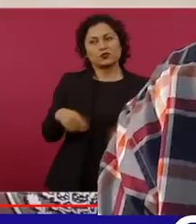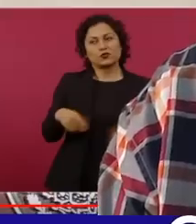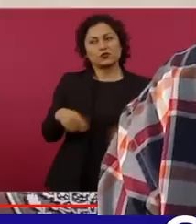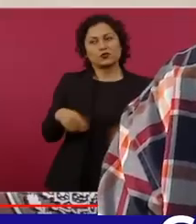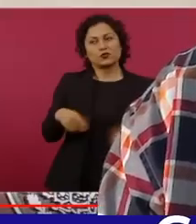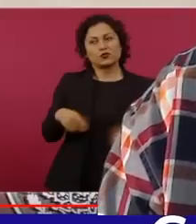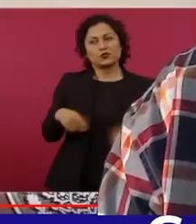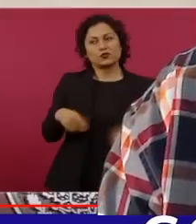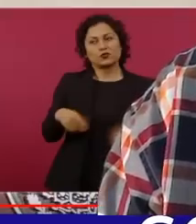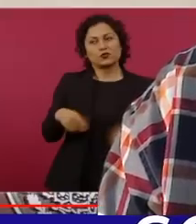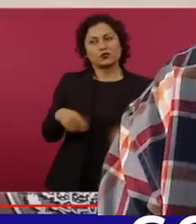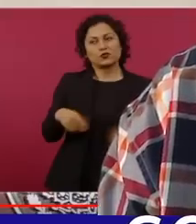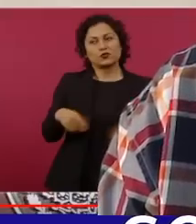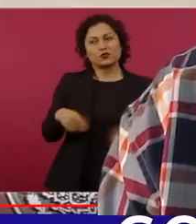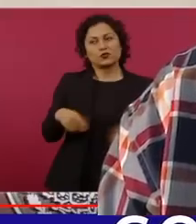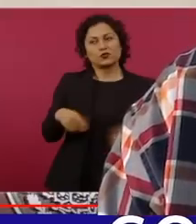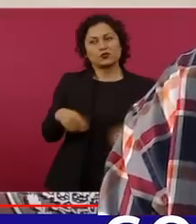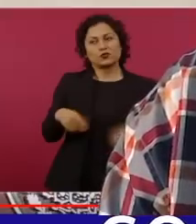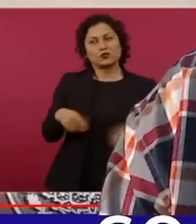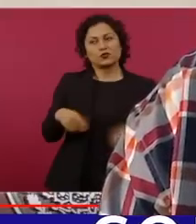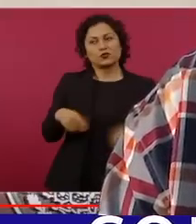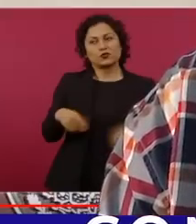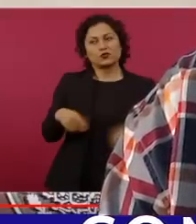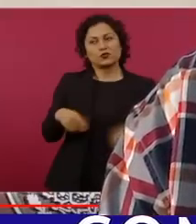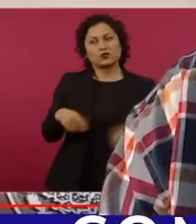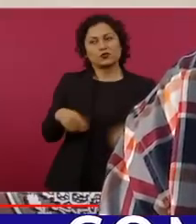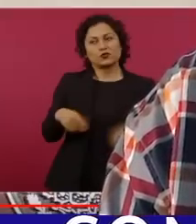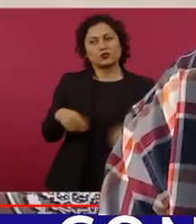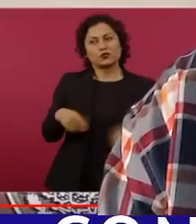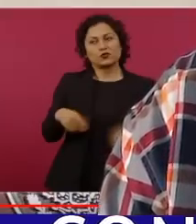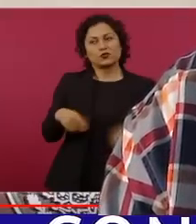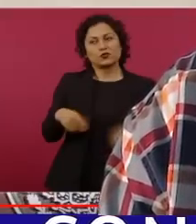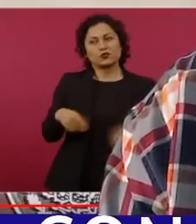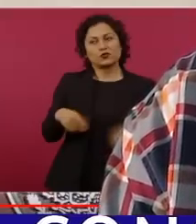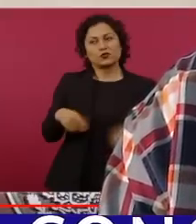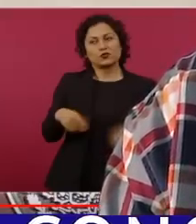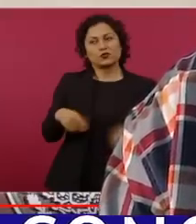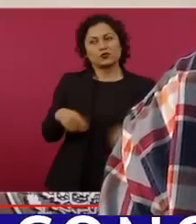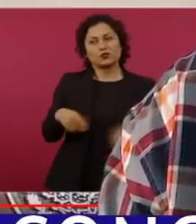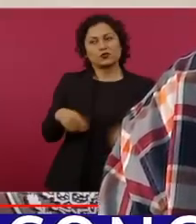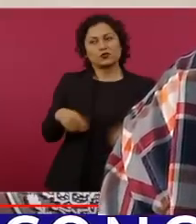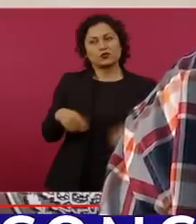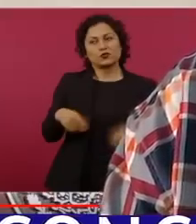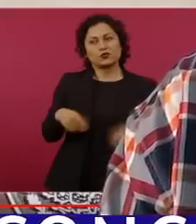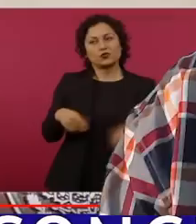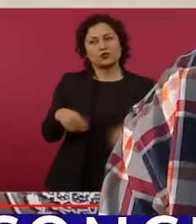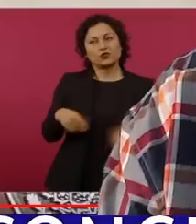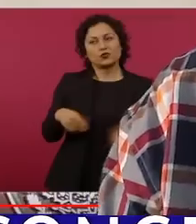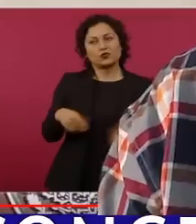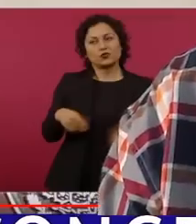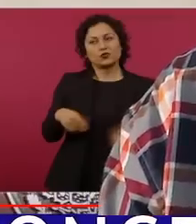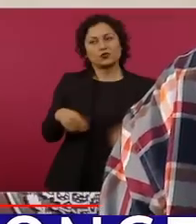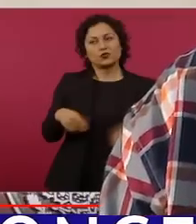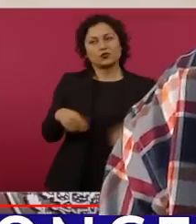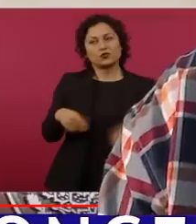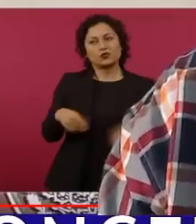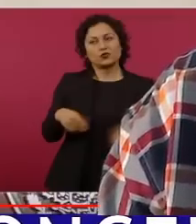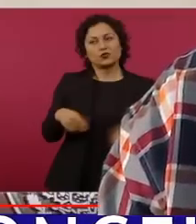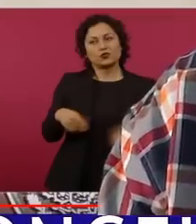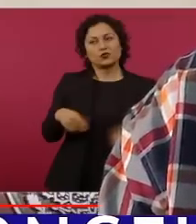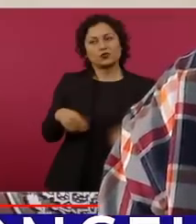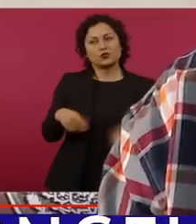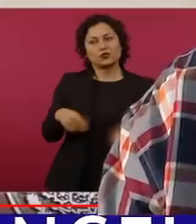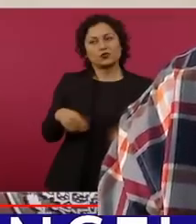acaba de entender por qué Andrés Manuel López Obrador dice lo que dice, hace lo que hace, se expresa como se